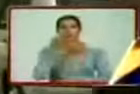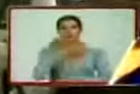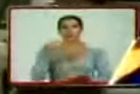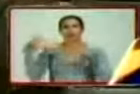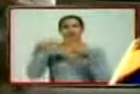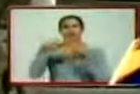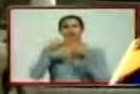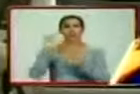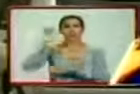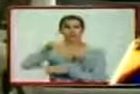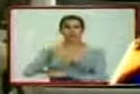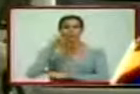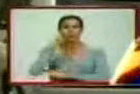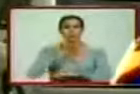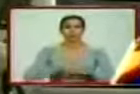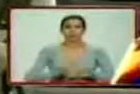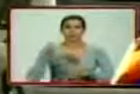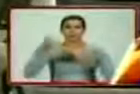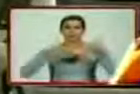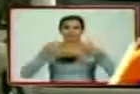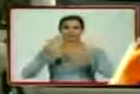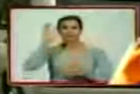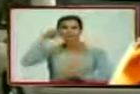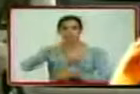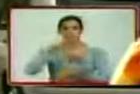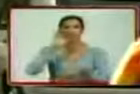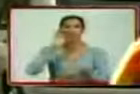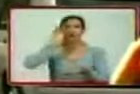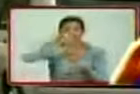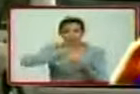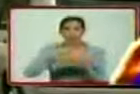Maracay cuando el abanderado por la revolución en el estado Aragua